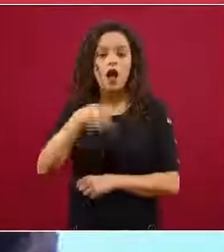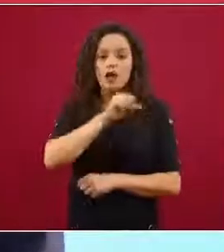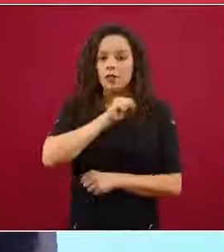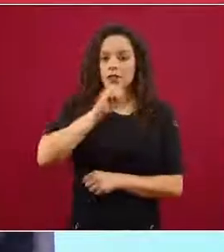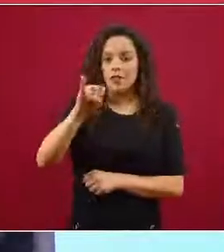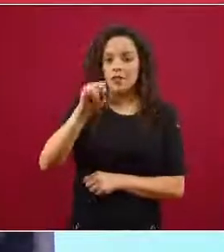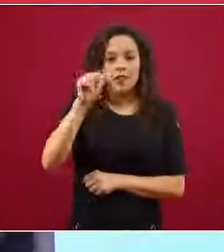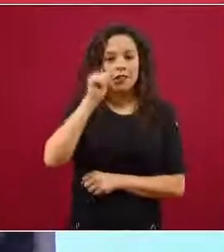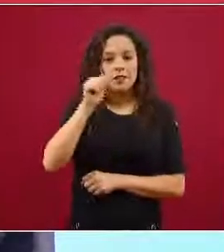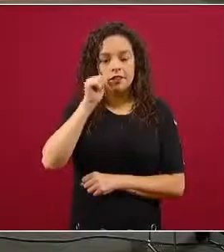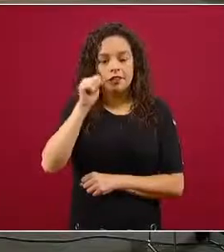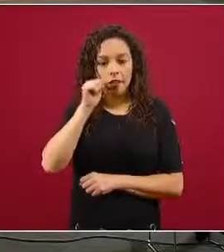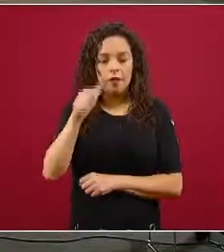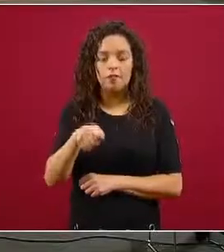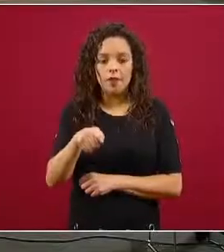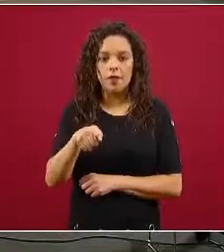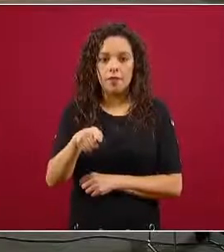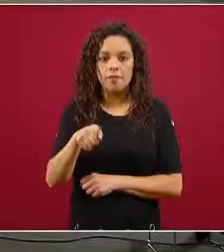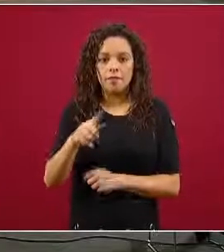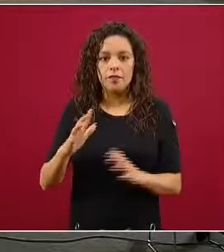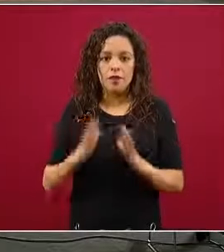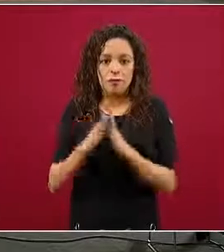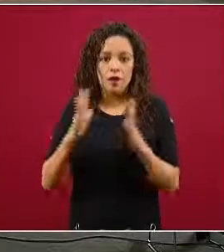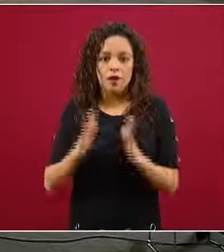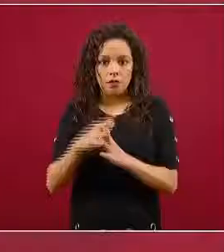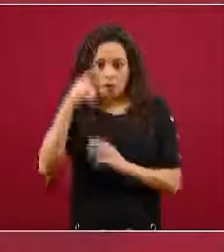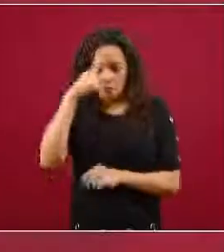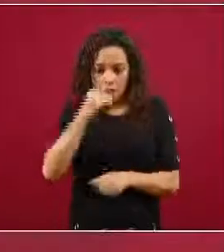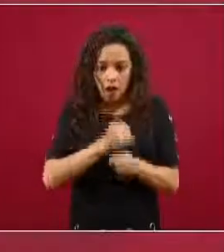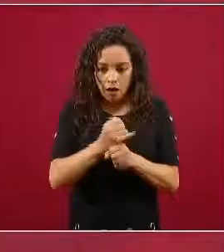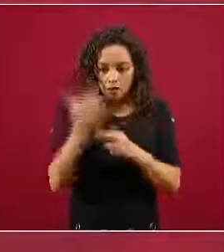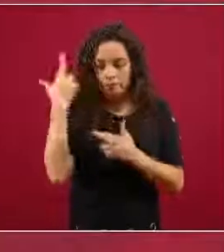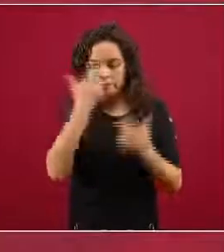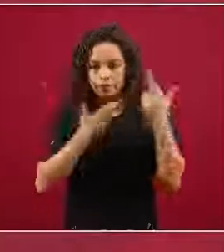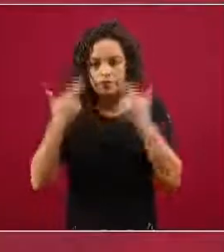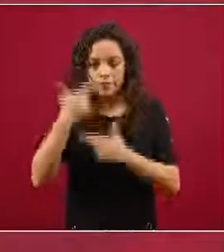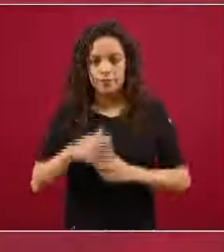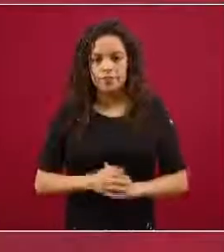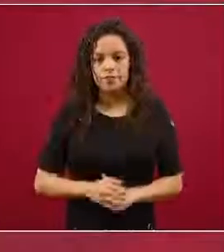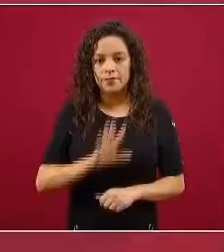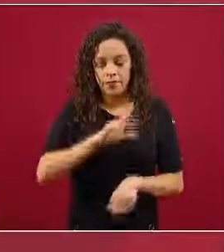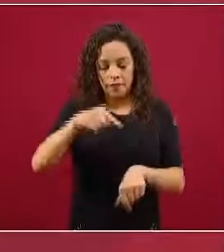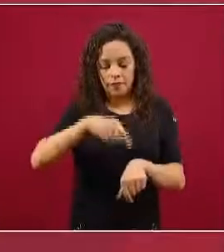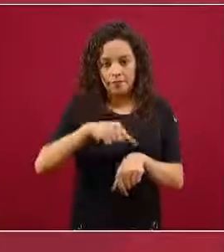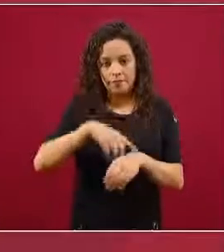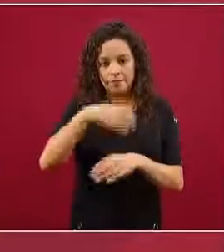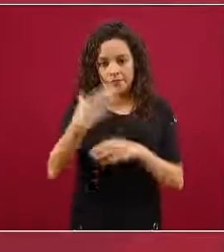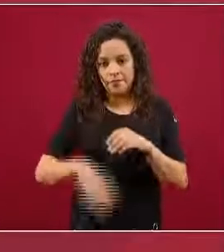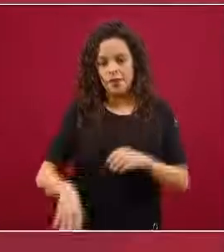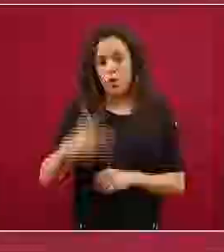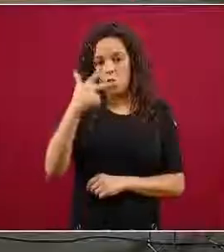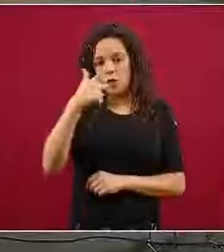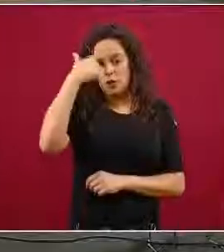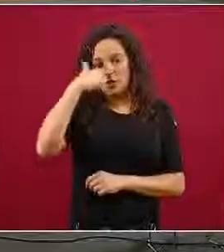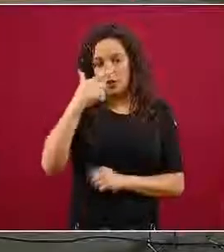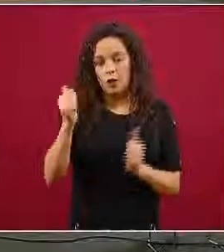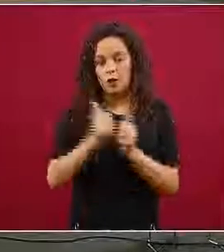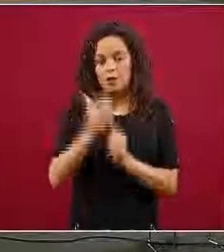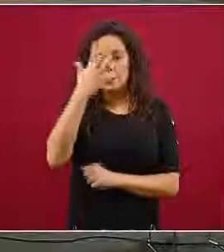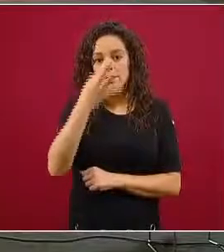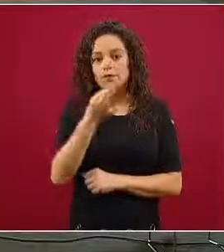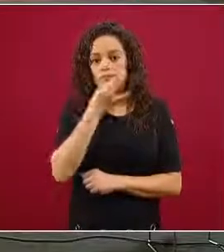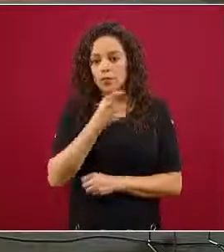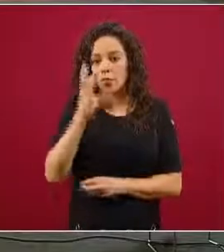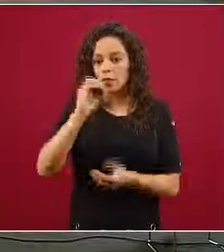siempre en capacidades de una participación eventual en esto. Terminamos aquí, son las 20:05. Muchas gracias, doctora